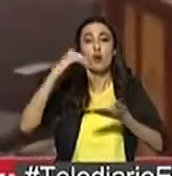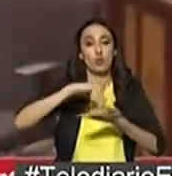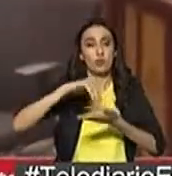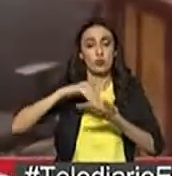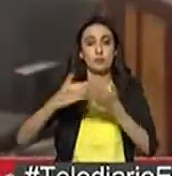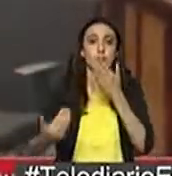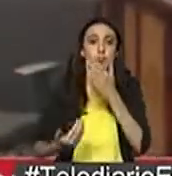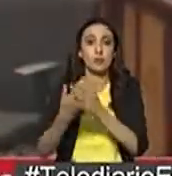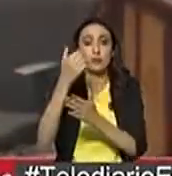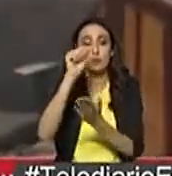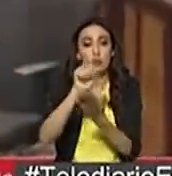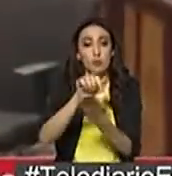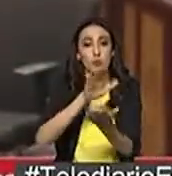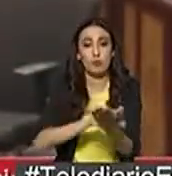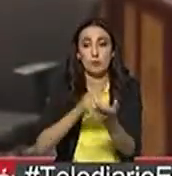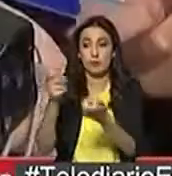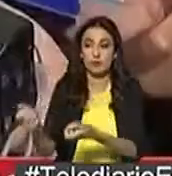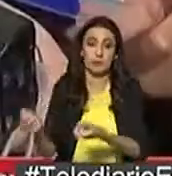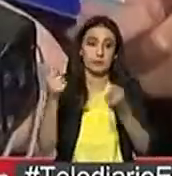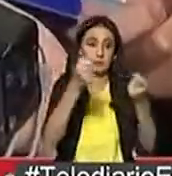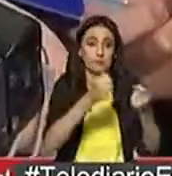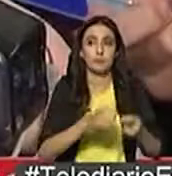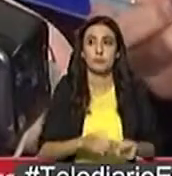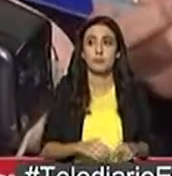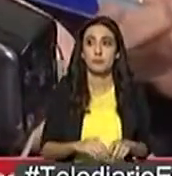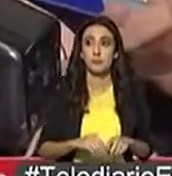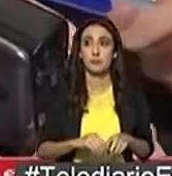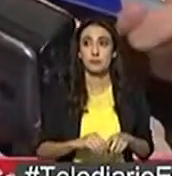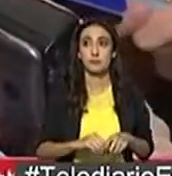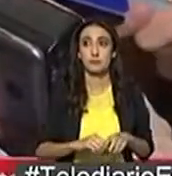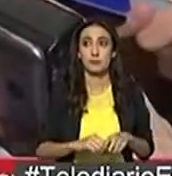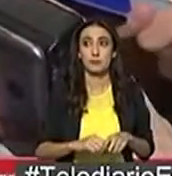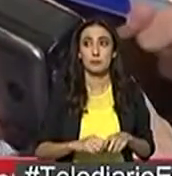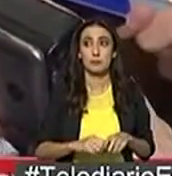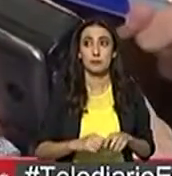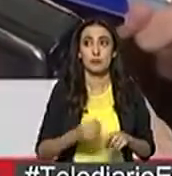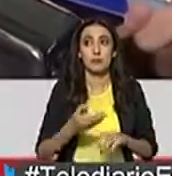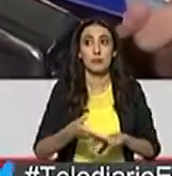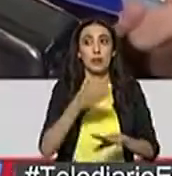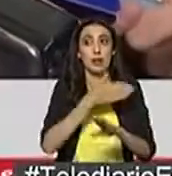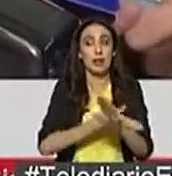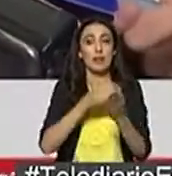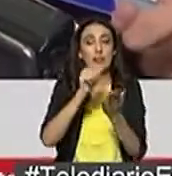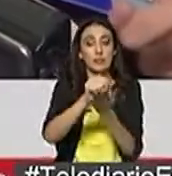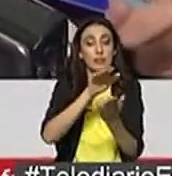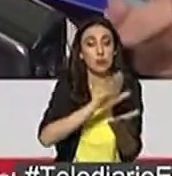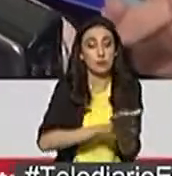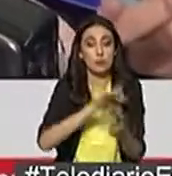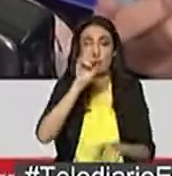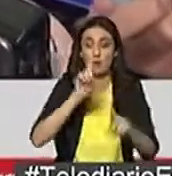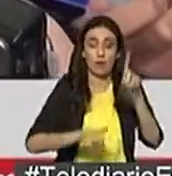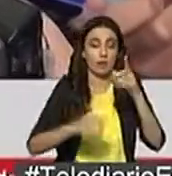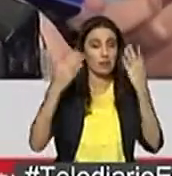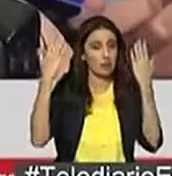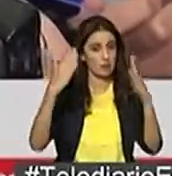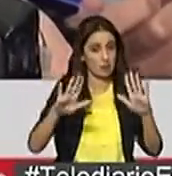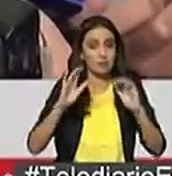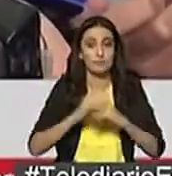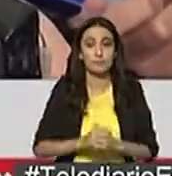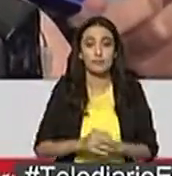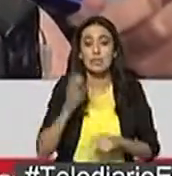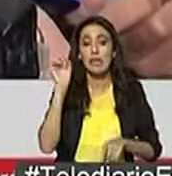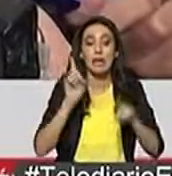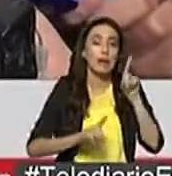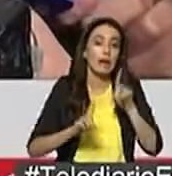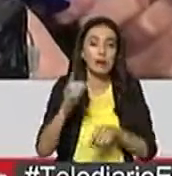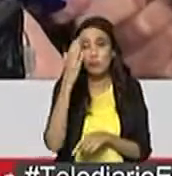nuevo proyecto urgente en materia económica. Ya hubo una discusión amplia en el primer proyecto sobre los temas tributarios, entonces hay un